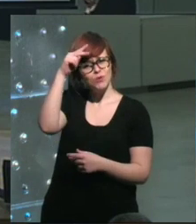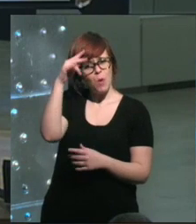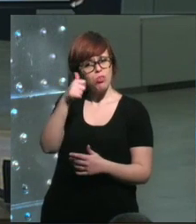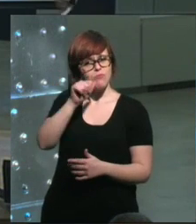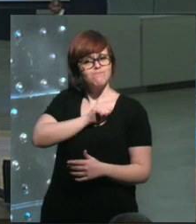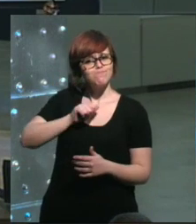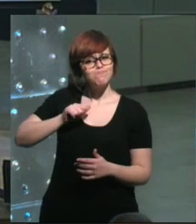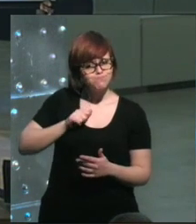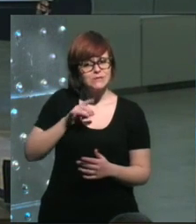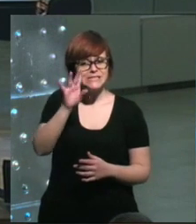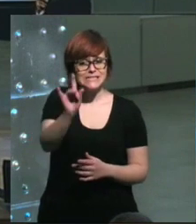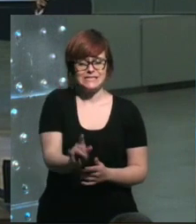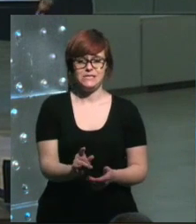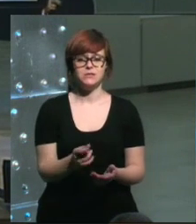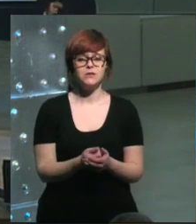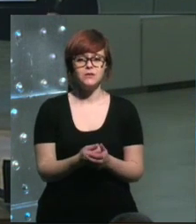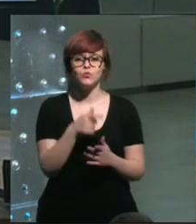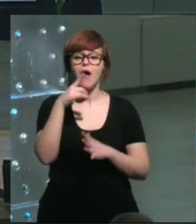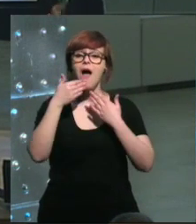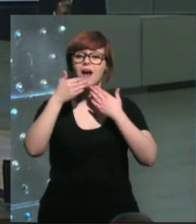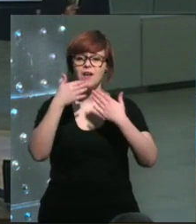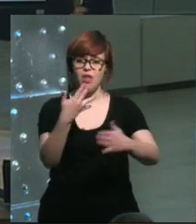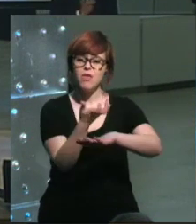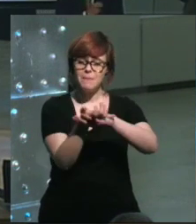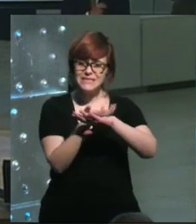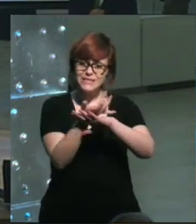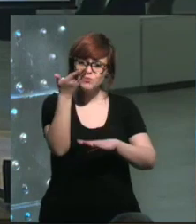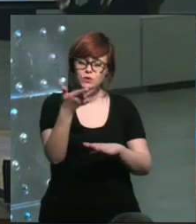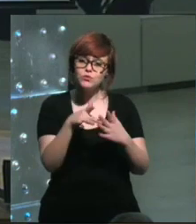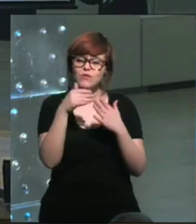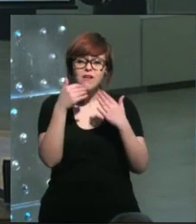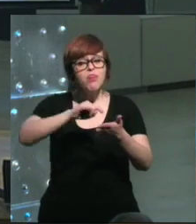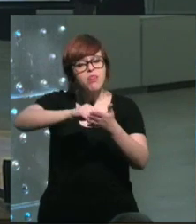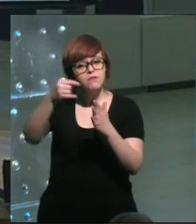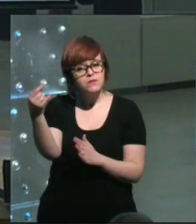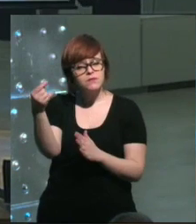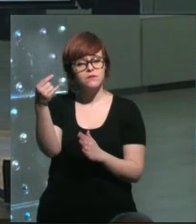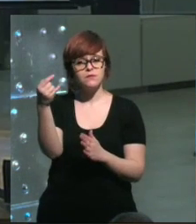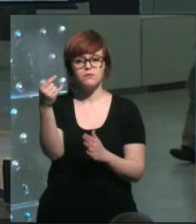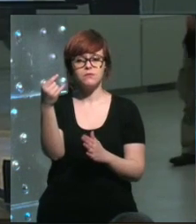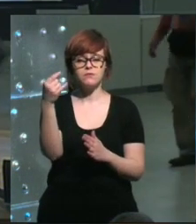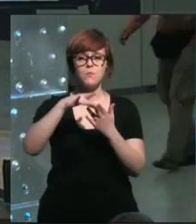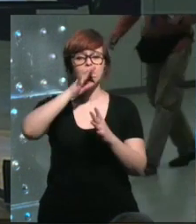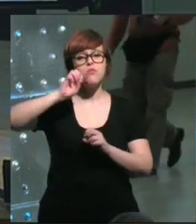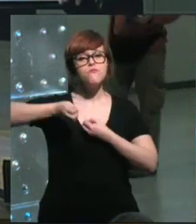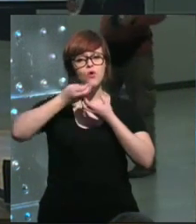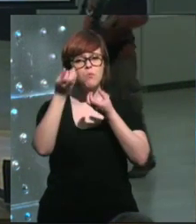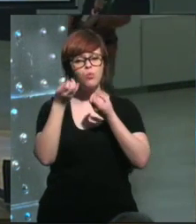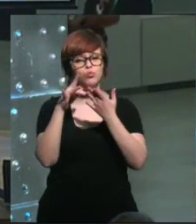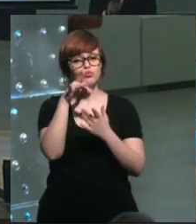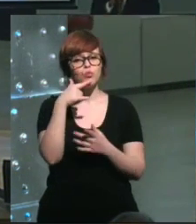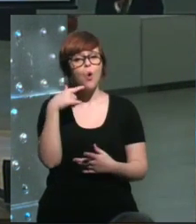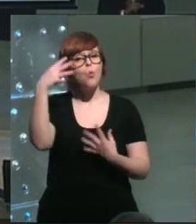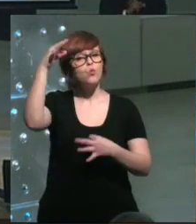La gran ventaja de estas bases de datos, y particularmente de las TIC, fue entender que con la información no